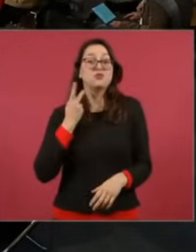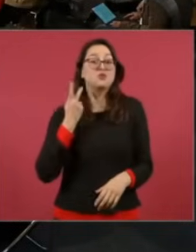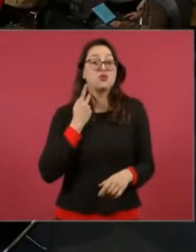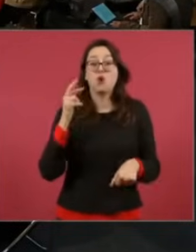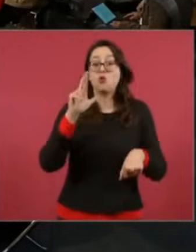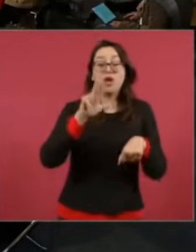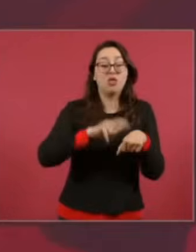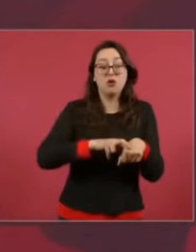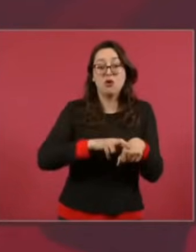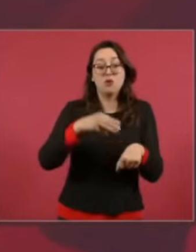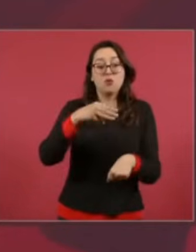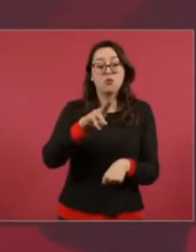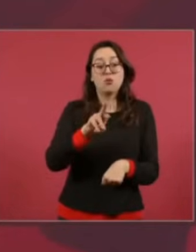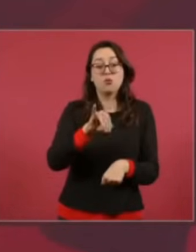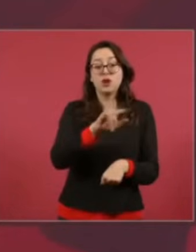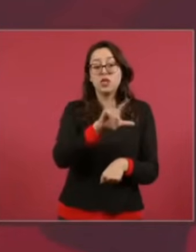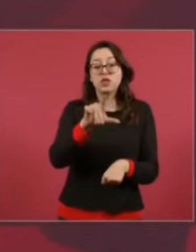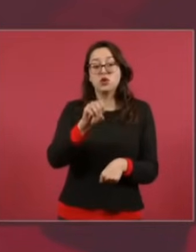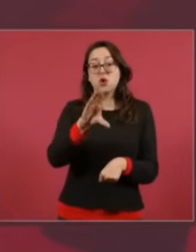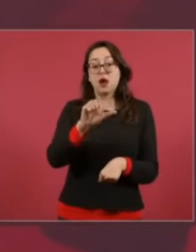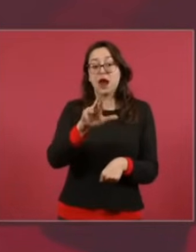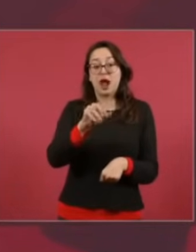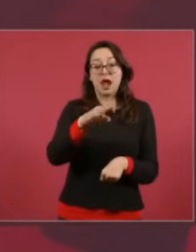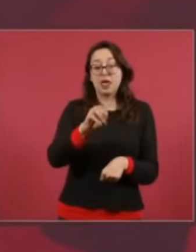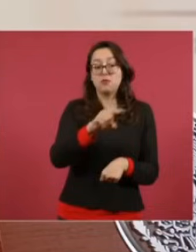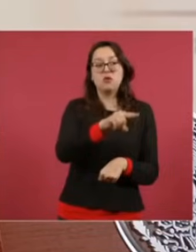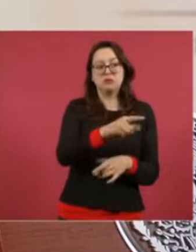Murillo Karam. Él mismo